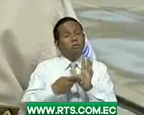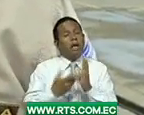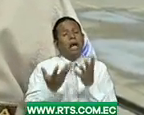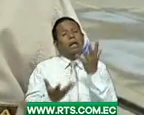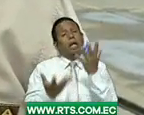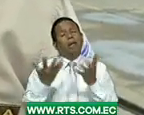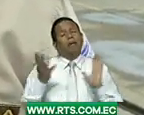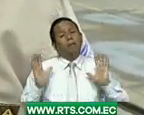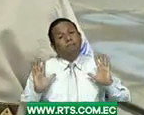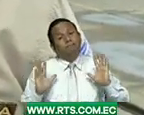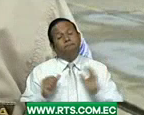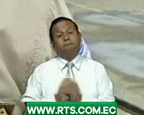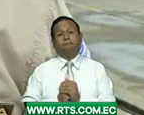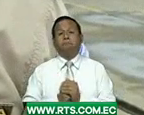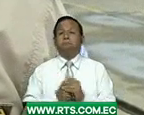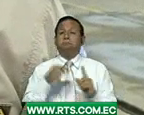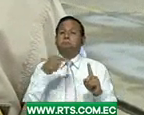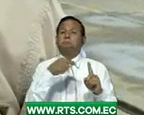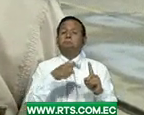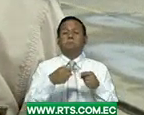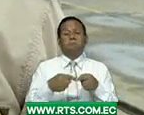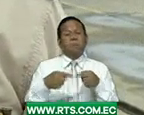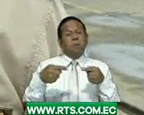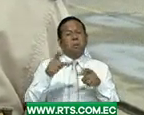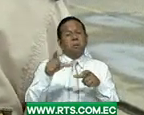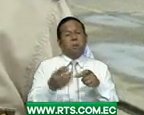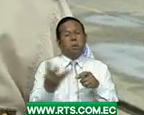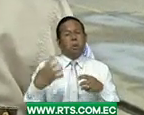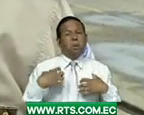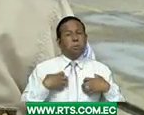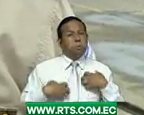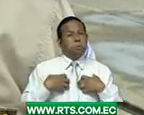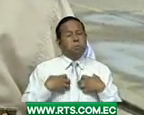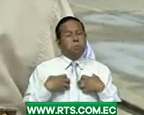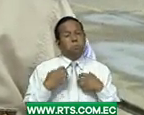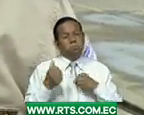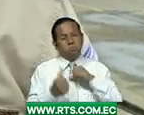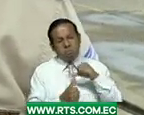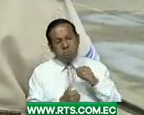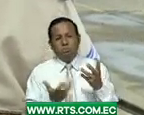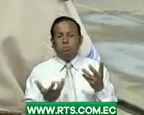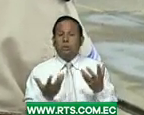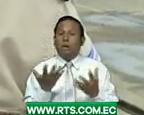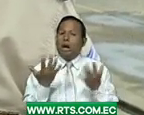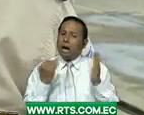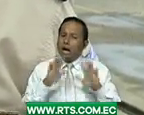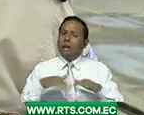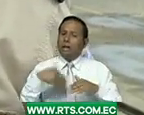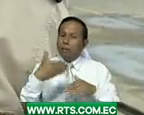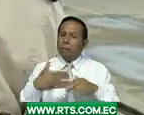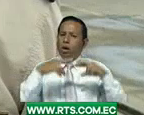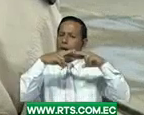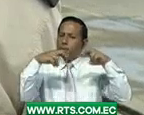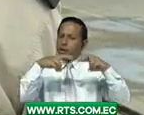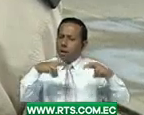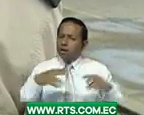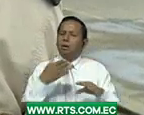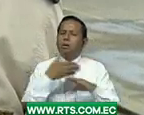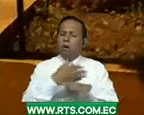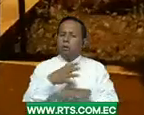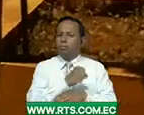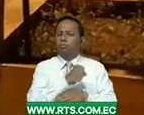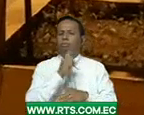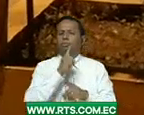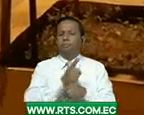tenga alguna enemistad con alguien, ¿no? Pero sin embargo, eso en las investigaciones se arrojará en los resultados